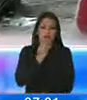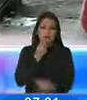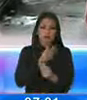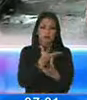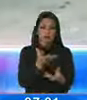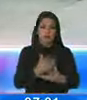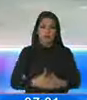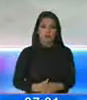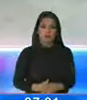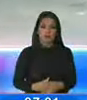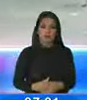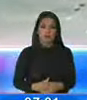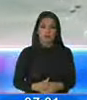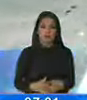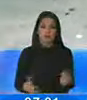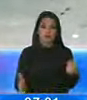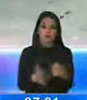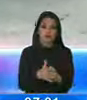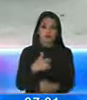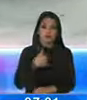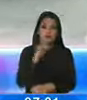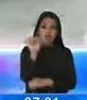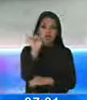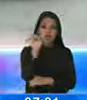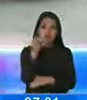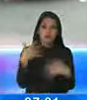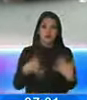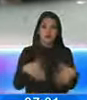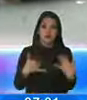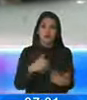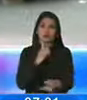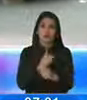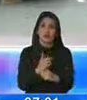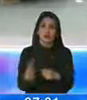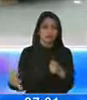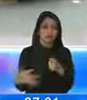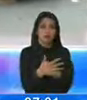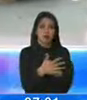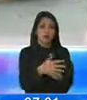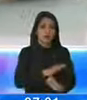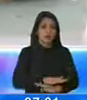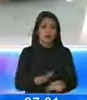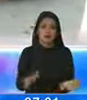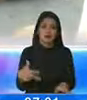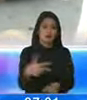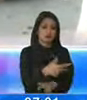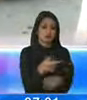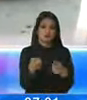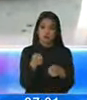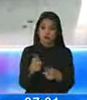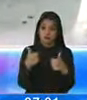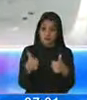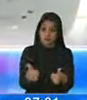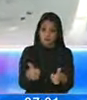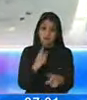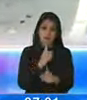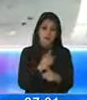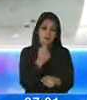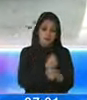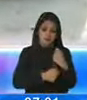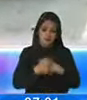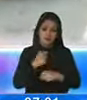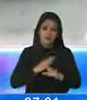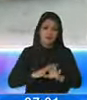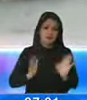lo sucedido. El impacto con mi carro y me sacó definitivamente de la vía. Pero usted está bien. Golpeada,